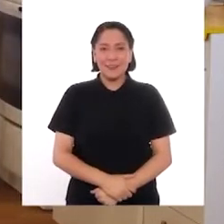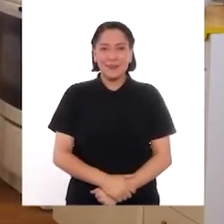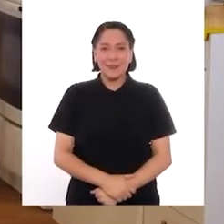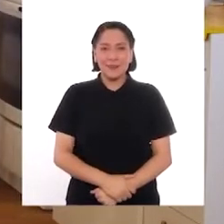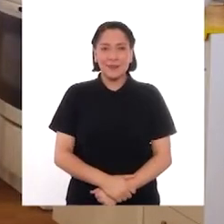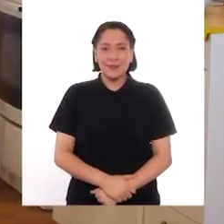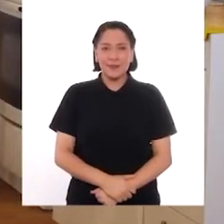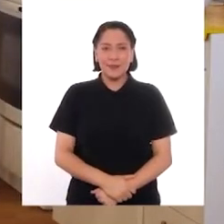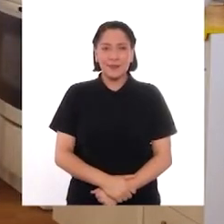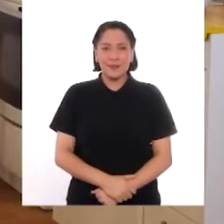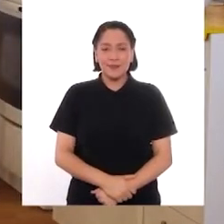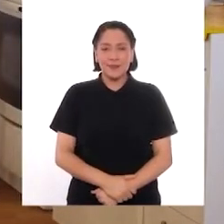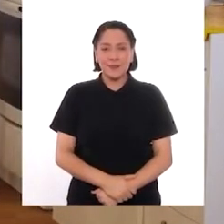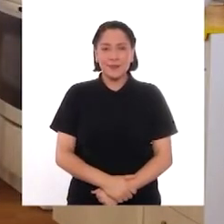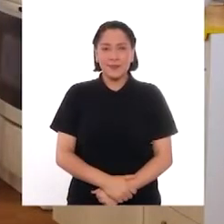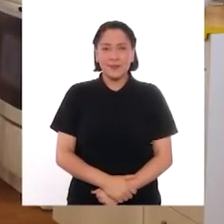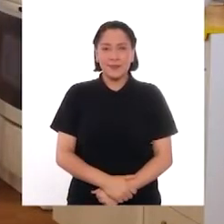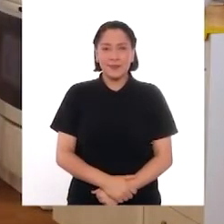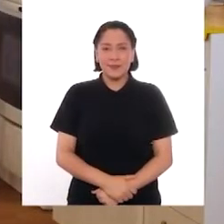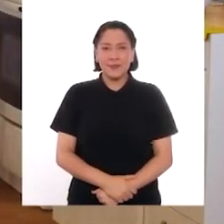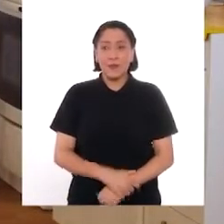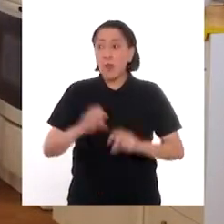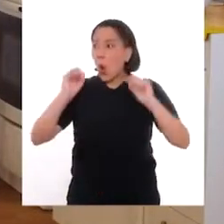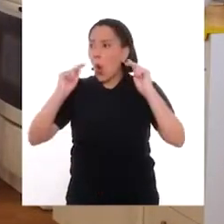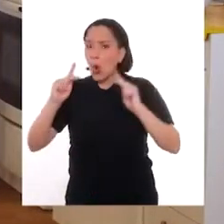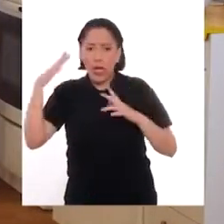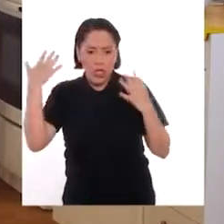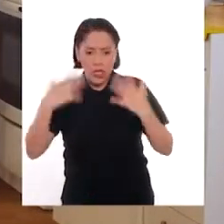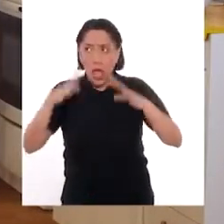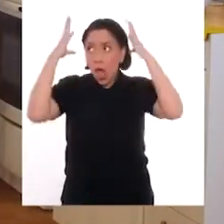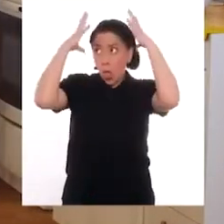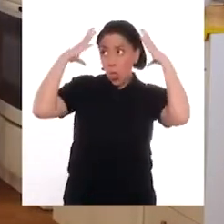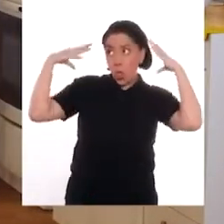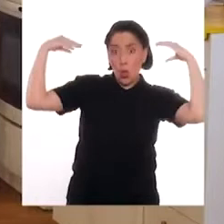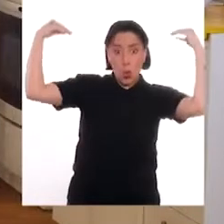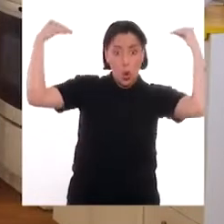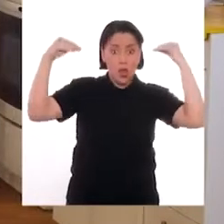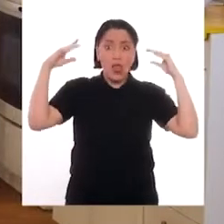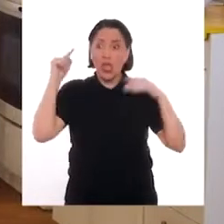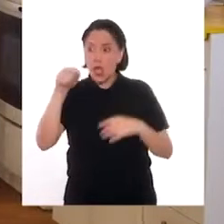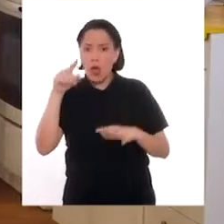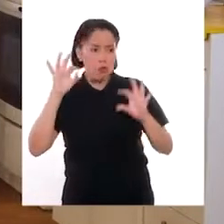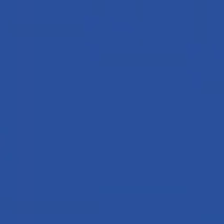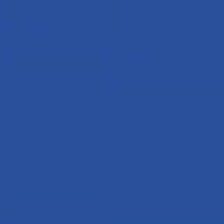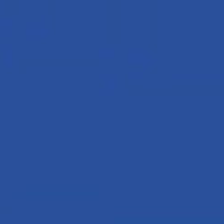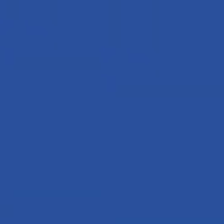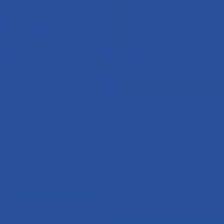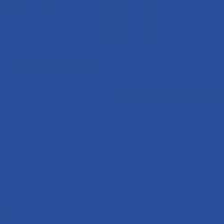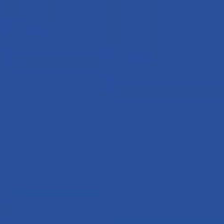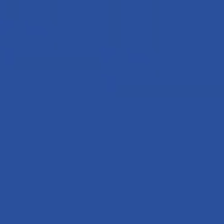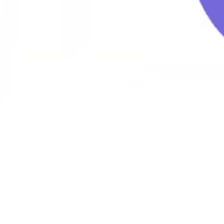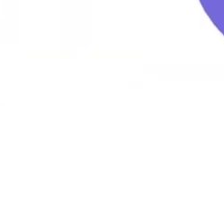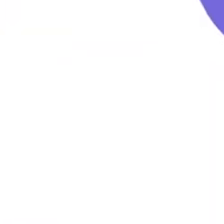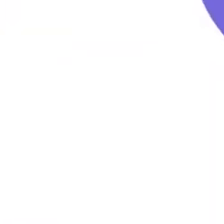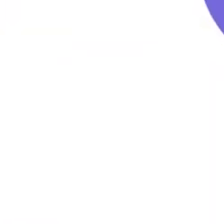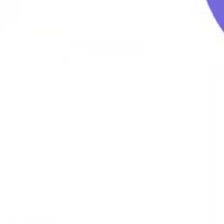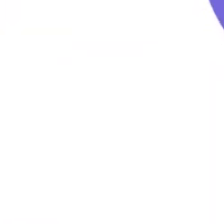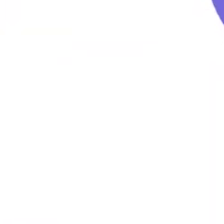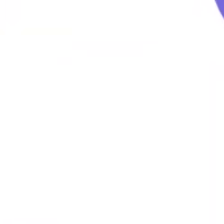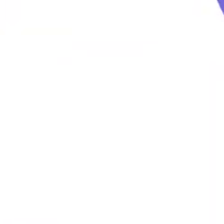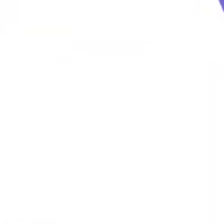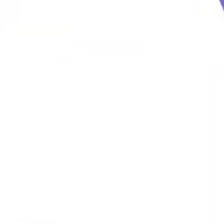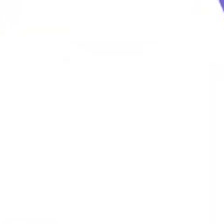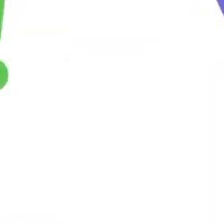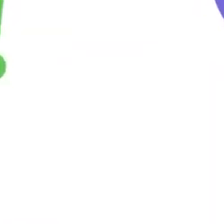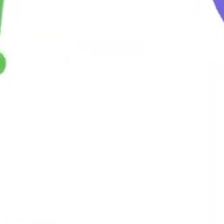los personajes, enséñame. Ok, tenemos al duende, Nico, muy bien.